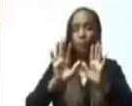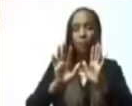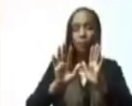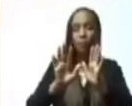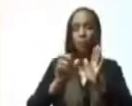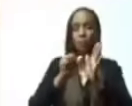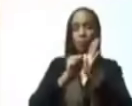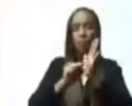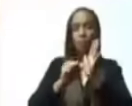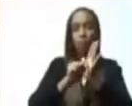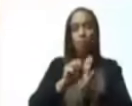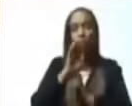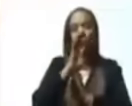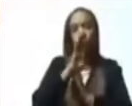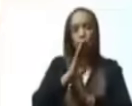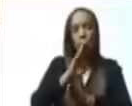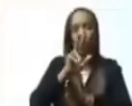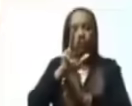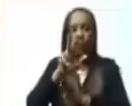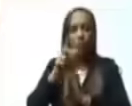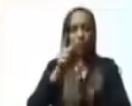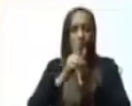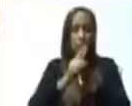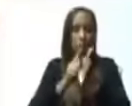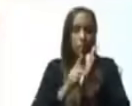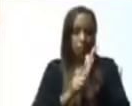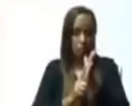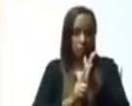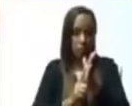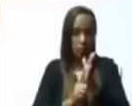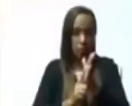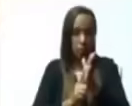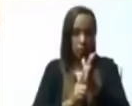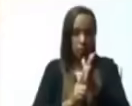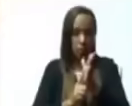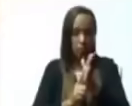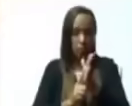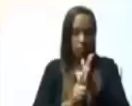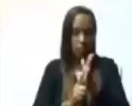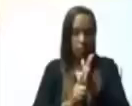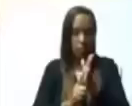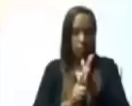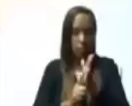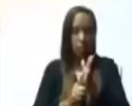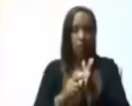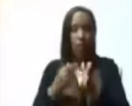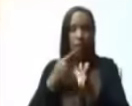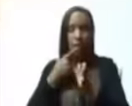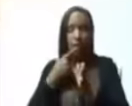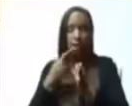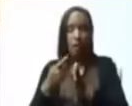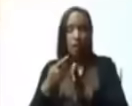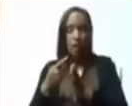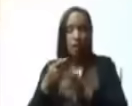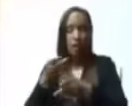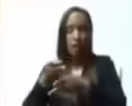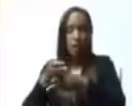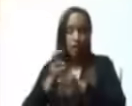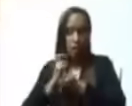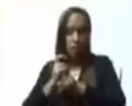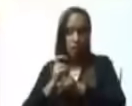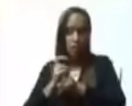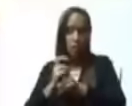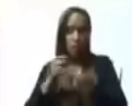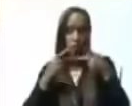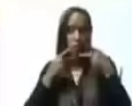ley 306 de Crédito Público eso no puede ser